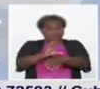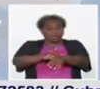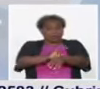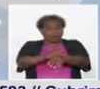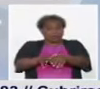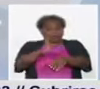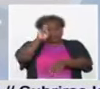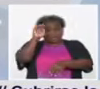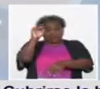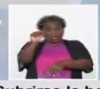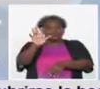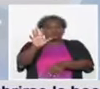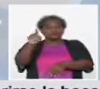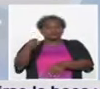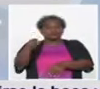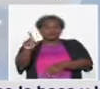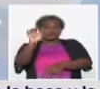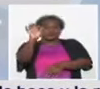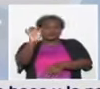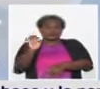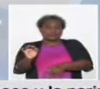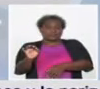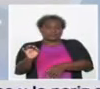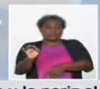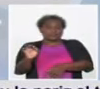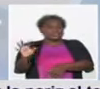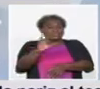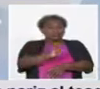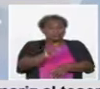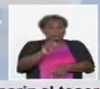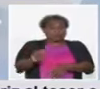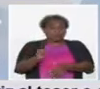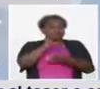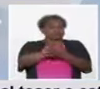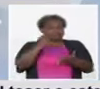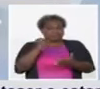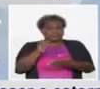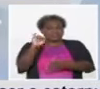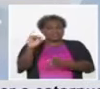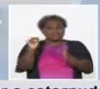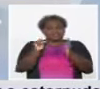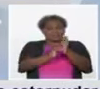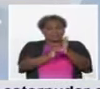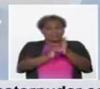el 5,1% de todos estos pacientes, 6.032.